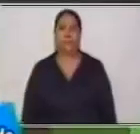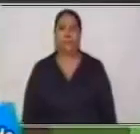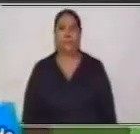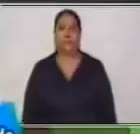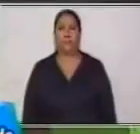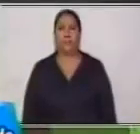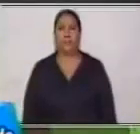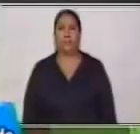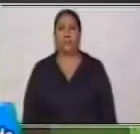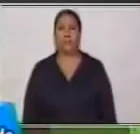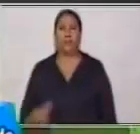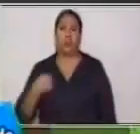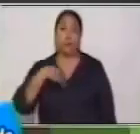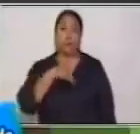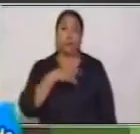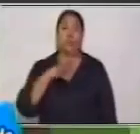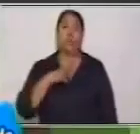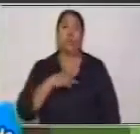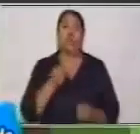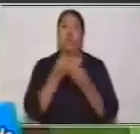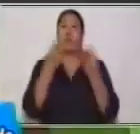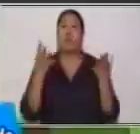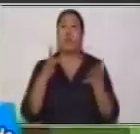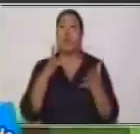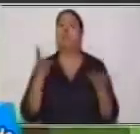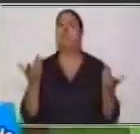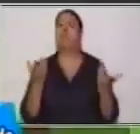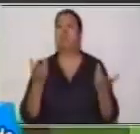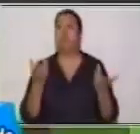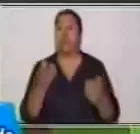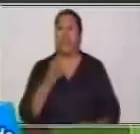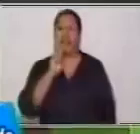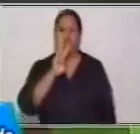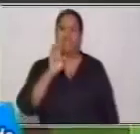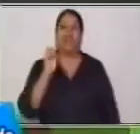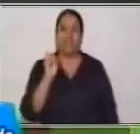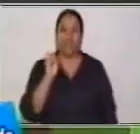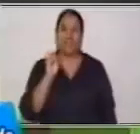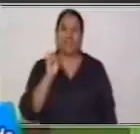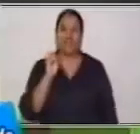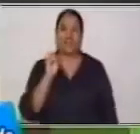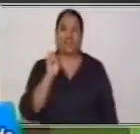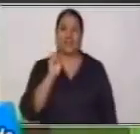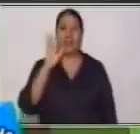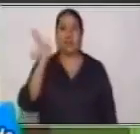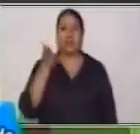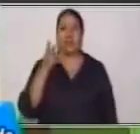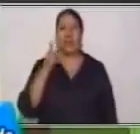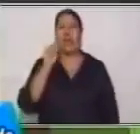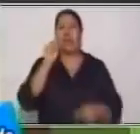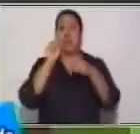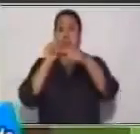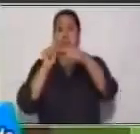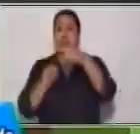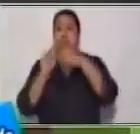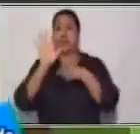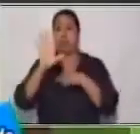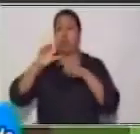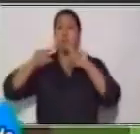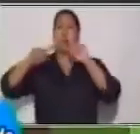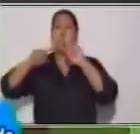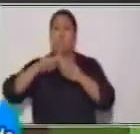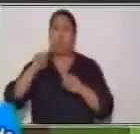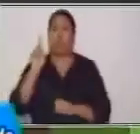Entonces tenemos que el valor es 30. 30 dividido 5 es 6. Por 1,